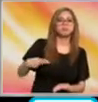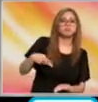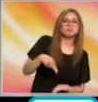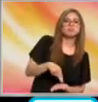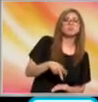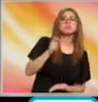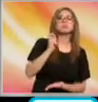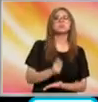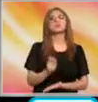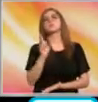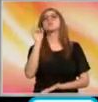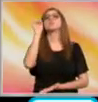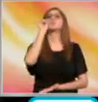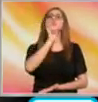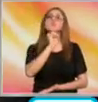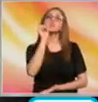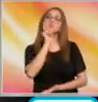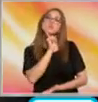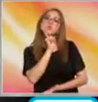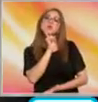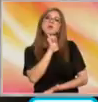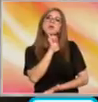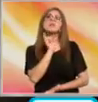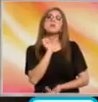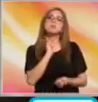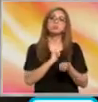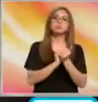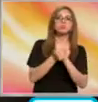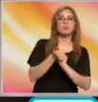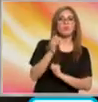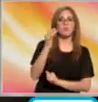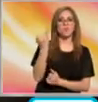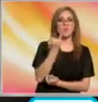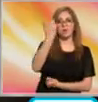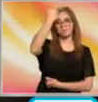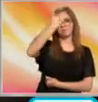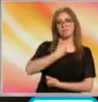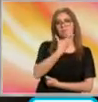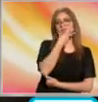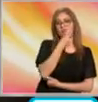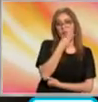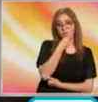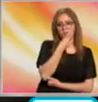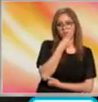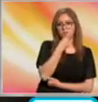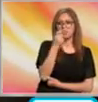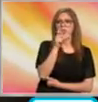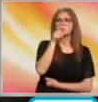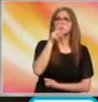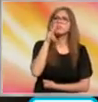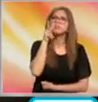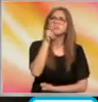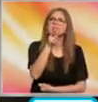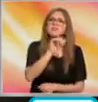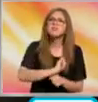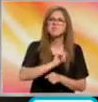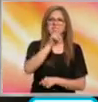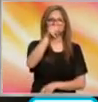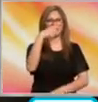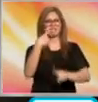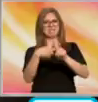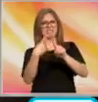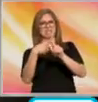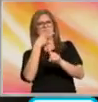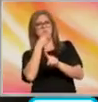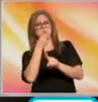de muchacha señor. Imagínate. Impresionante, o sea, de repente dices, ¿y este fulano quién es? sí. ¿Sí? Y de repente